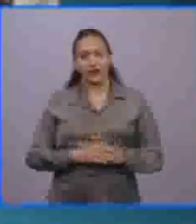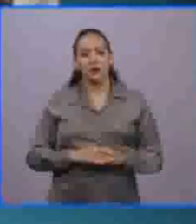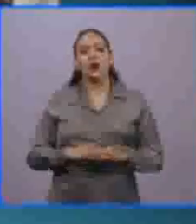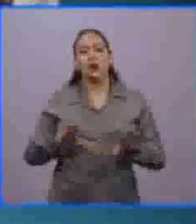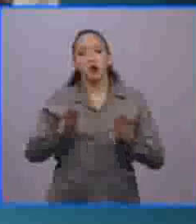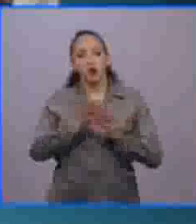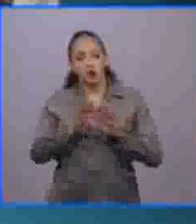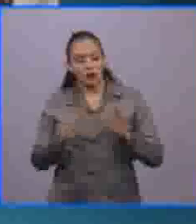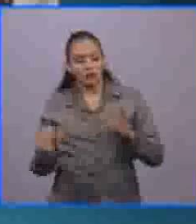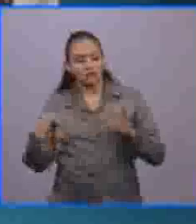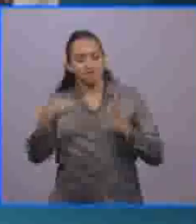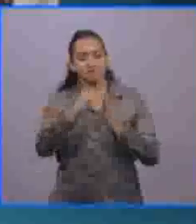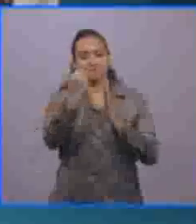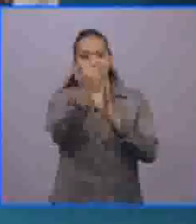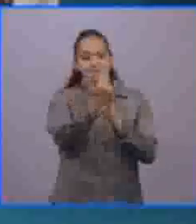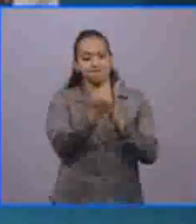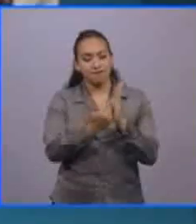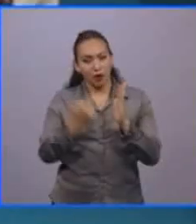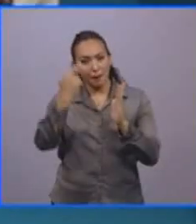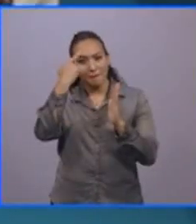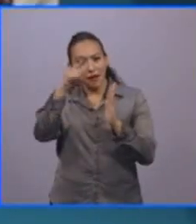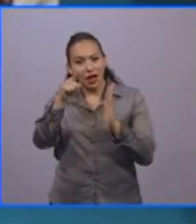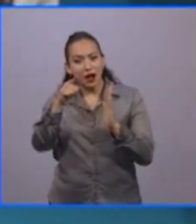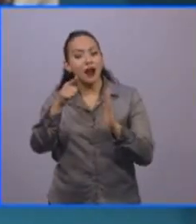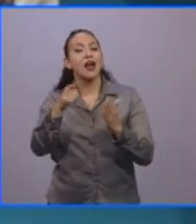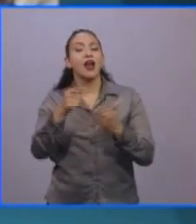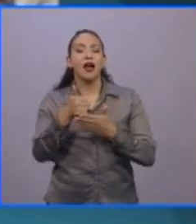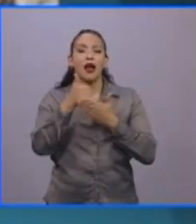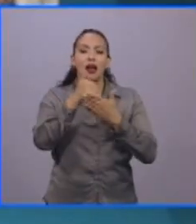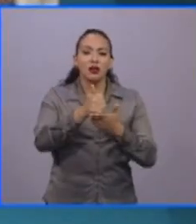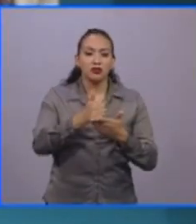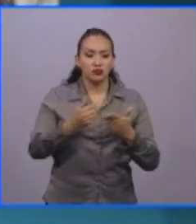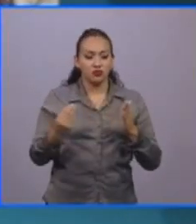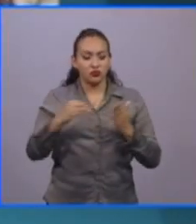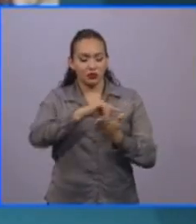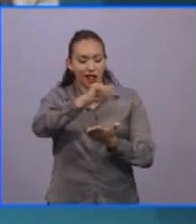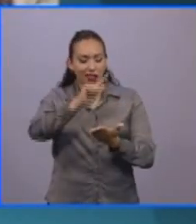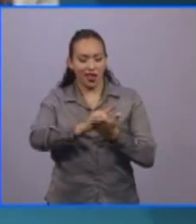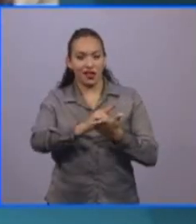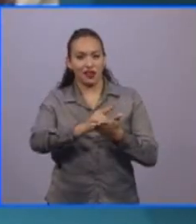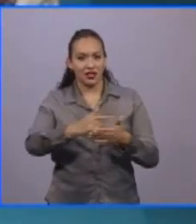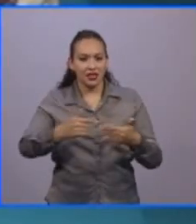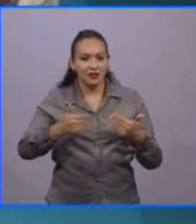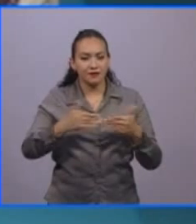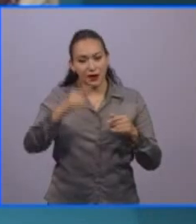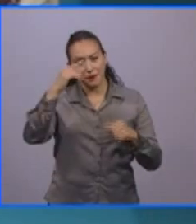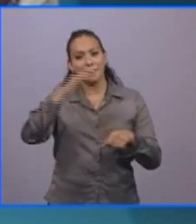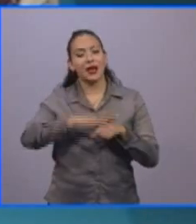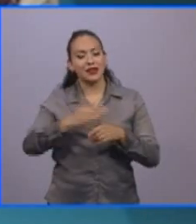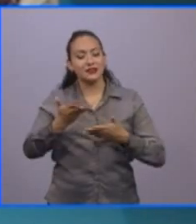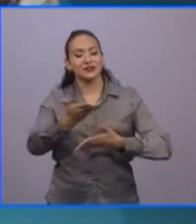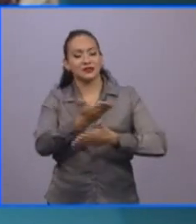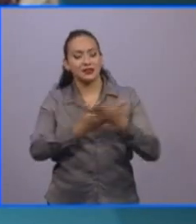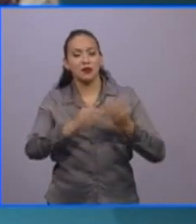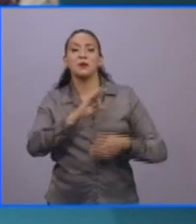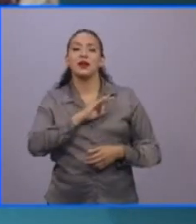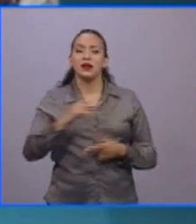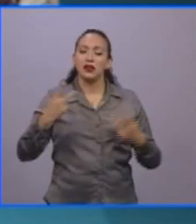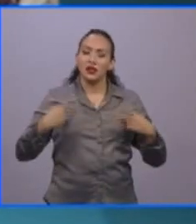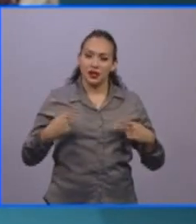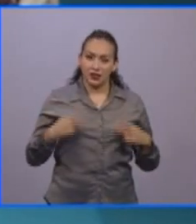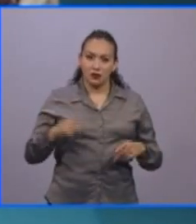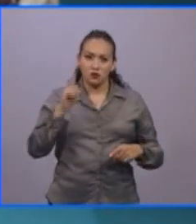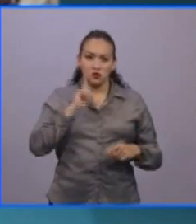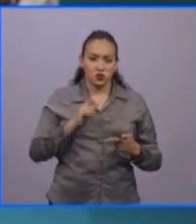mecanismos y miradas para complejizar y abrir los marcos teóricos a la ambivalencia, a la complejidad y